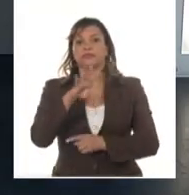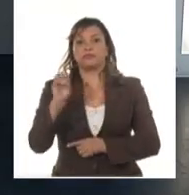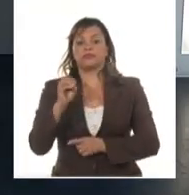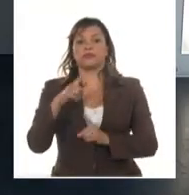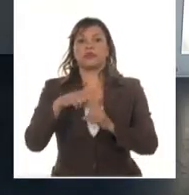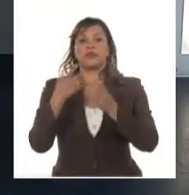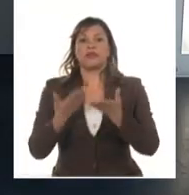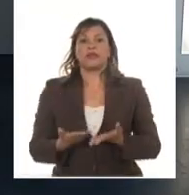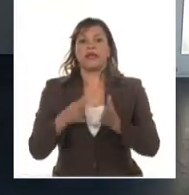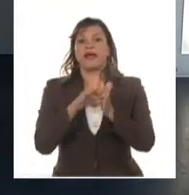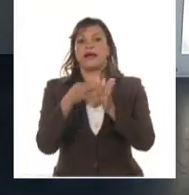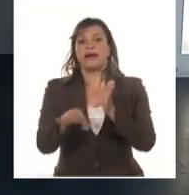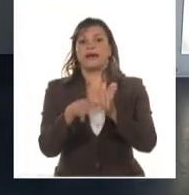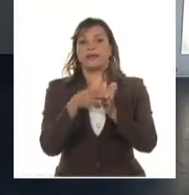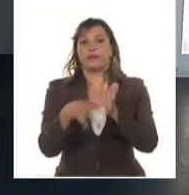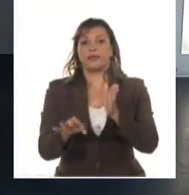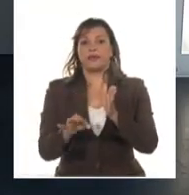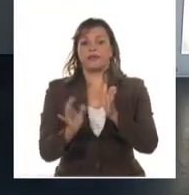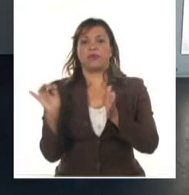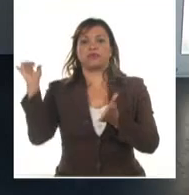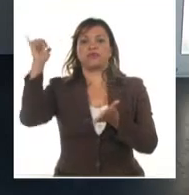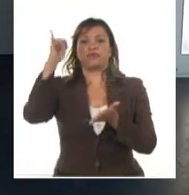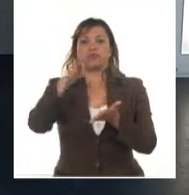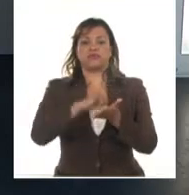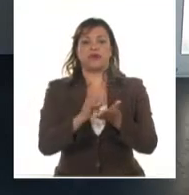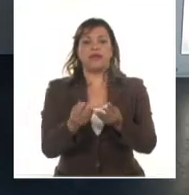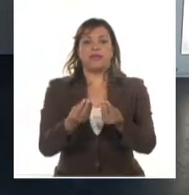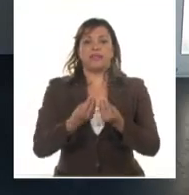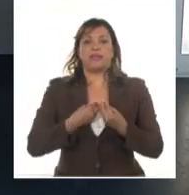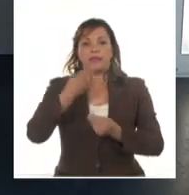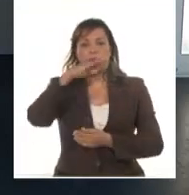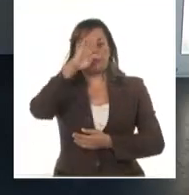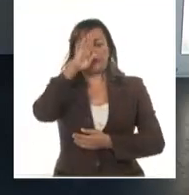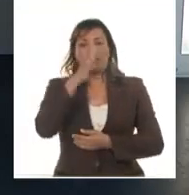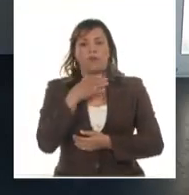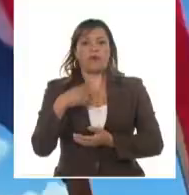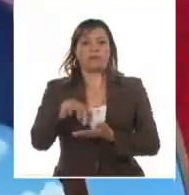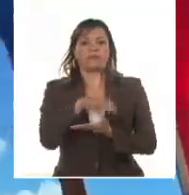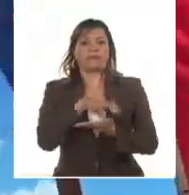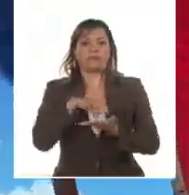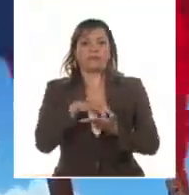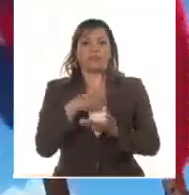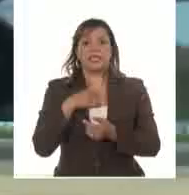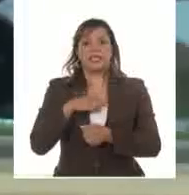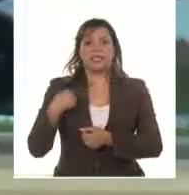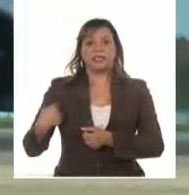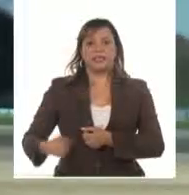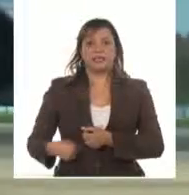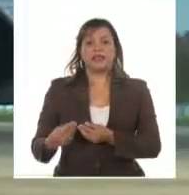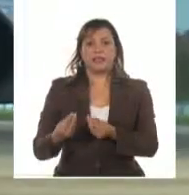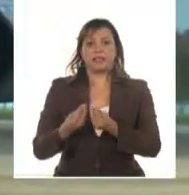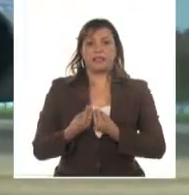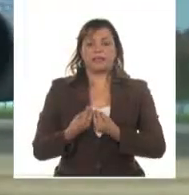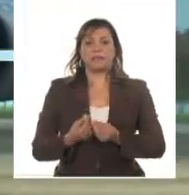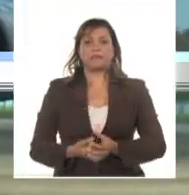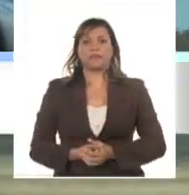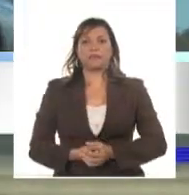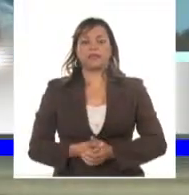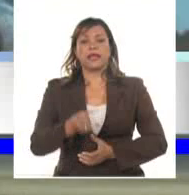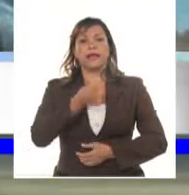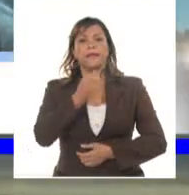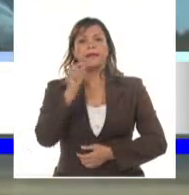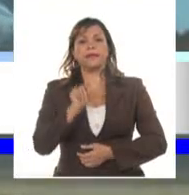arroz enviadas vía aérea por el gobierno de la República Popular China. Informa el periodista Abdiel Bermúdez Bermúdez que en el